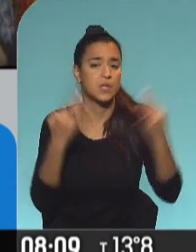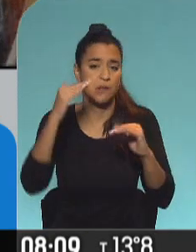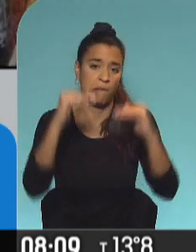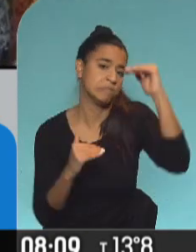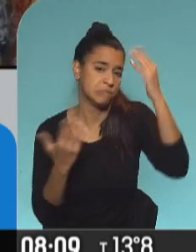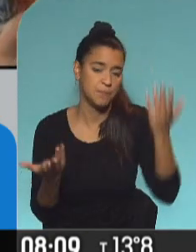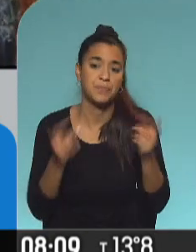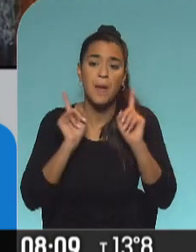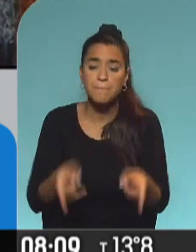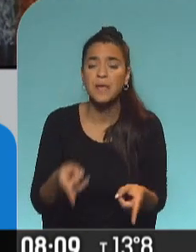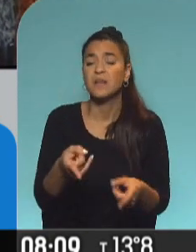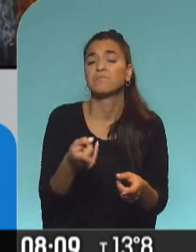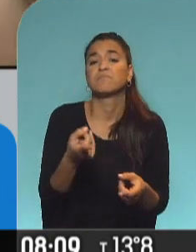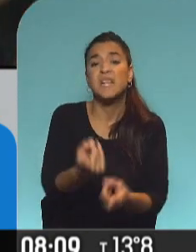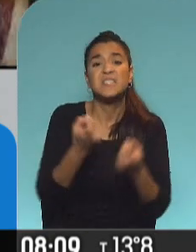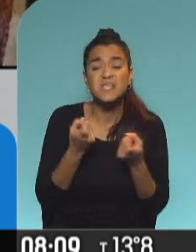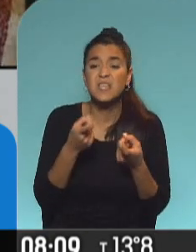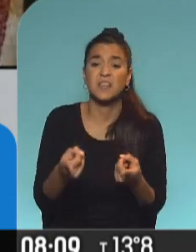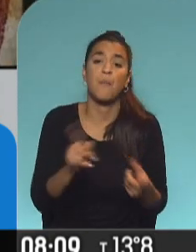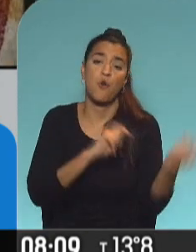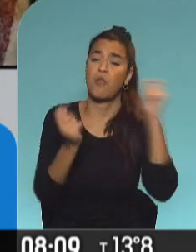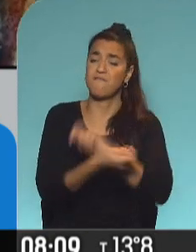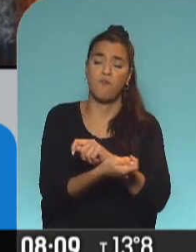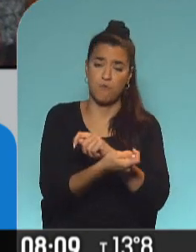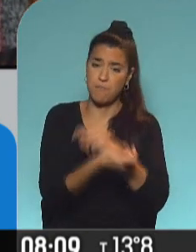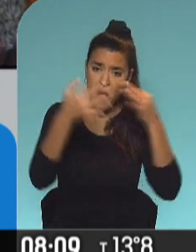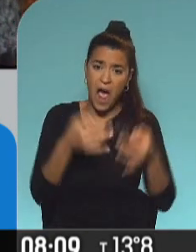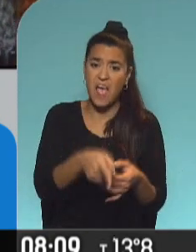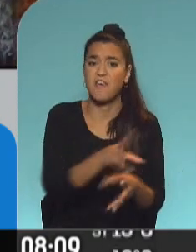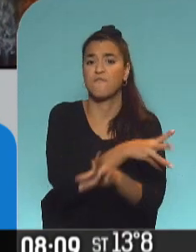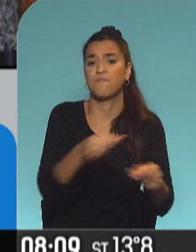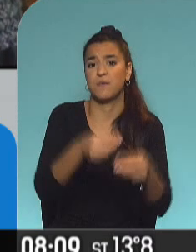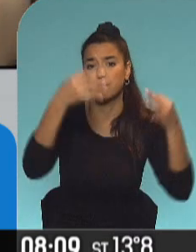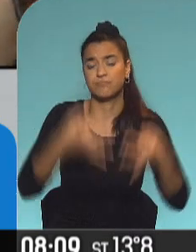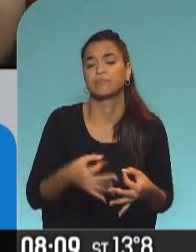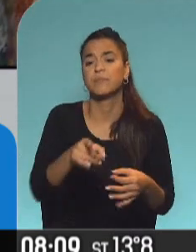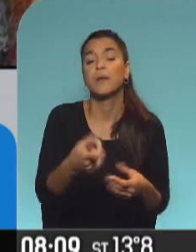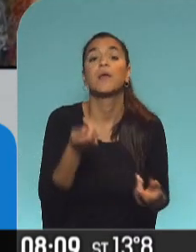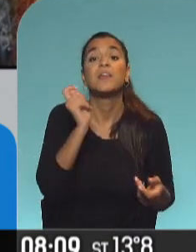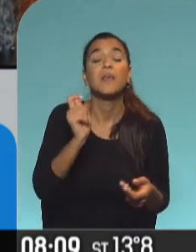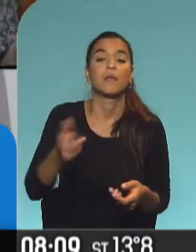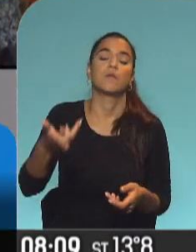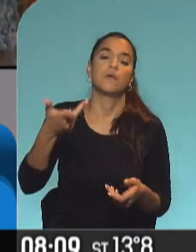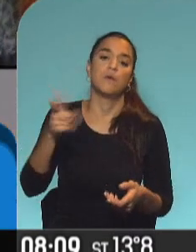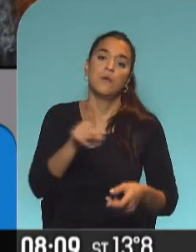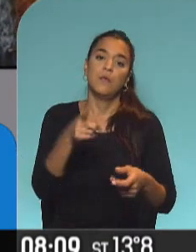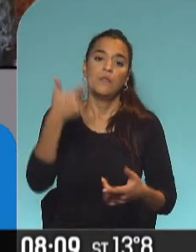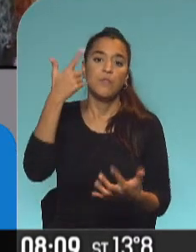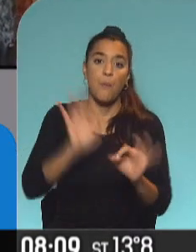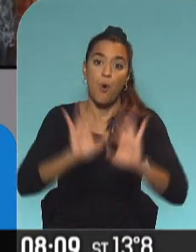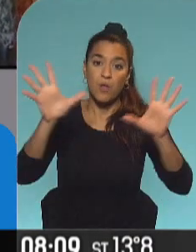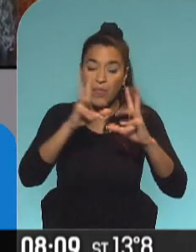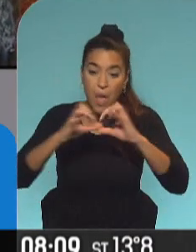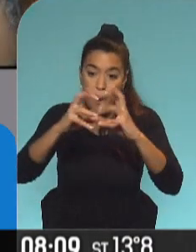Y para terminar con esto se necesita una reforma. El contenido de esa reforma la tienen que definir las fuerzas democráticas de la Argentina en el marco del